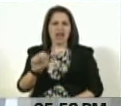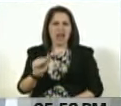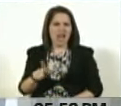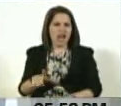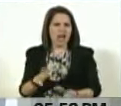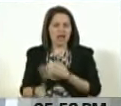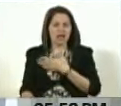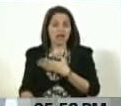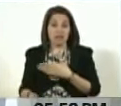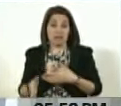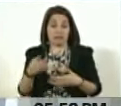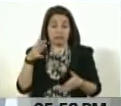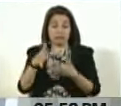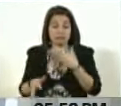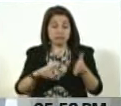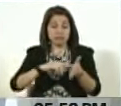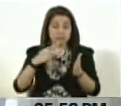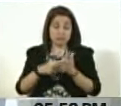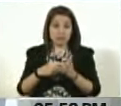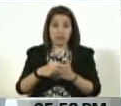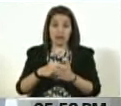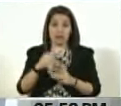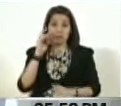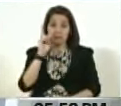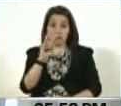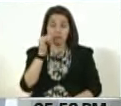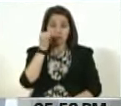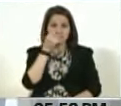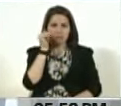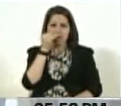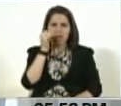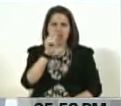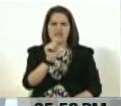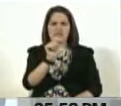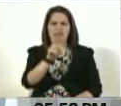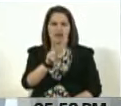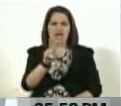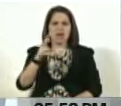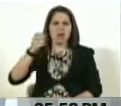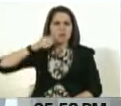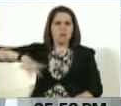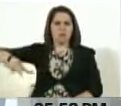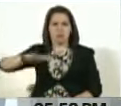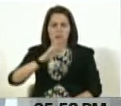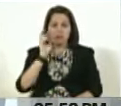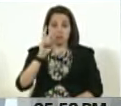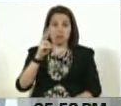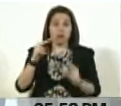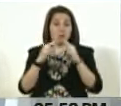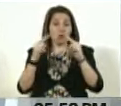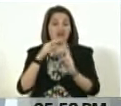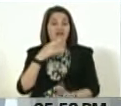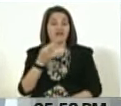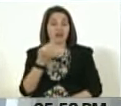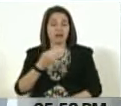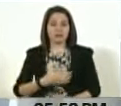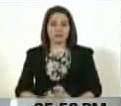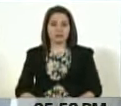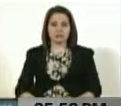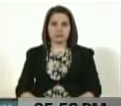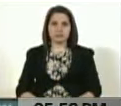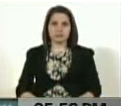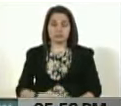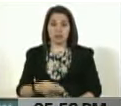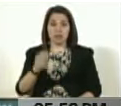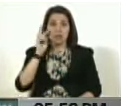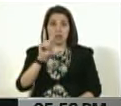lo que sucedió, vamos a ver este material de TVS Pueblo para que usted conozca la verdad, como lo dicen ellos. Adelante. TVS